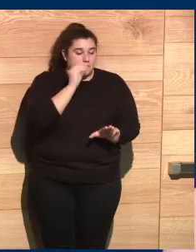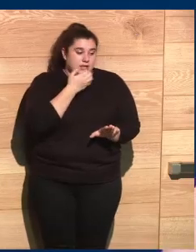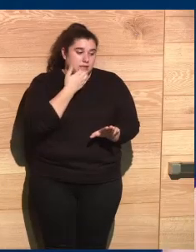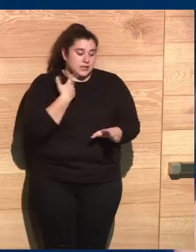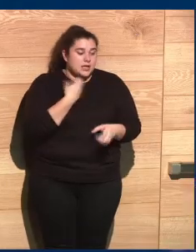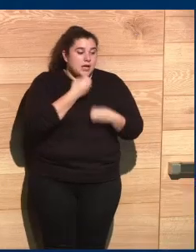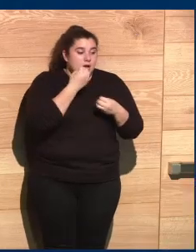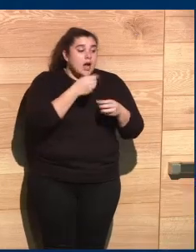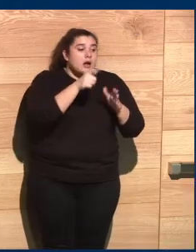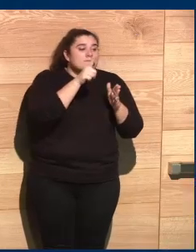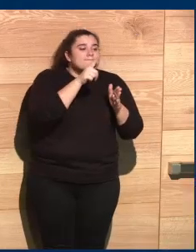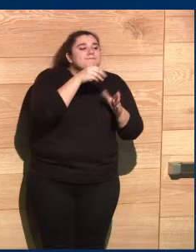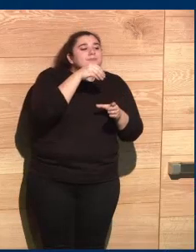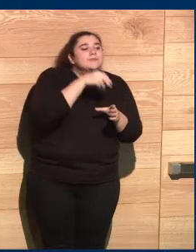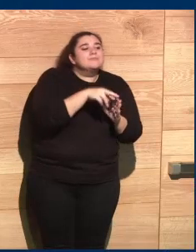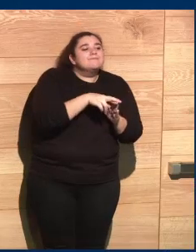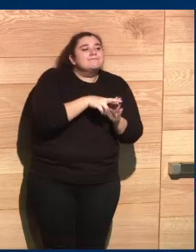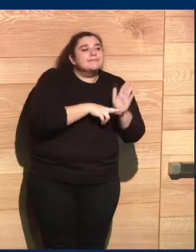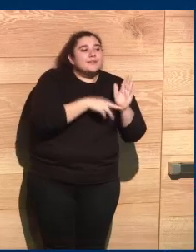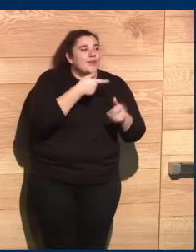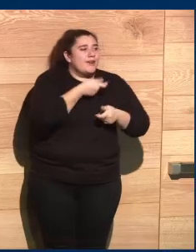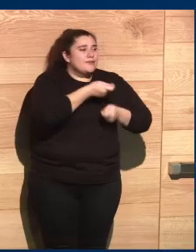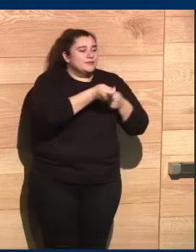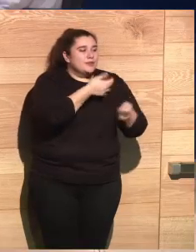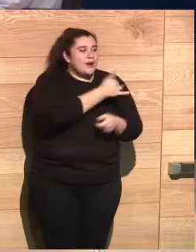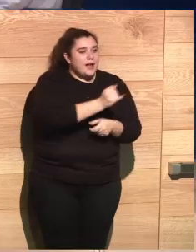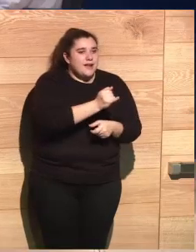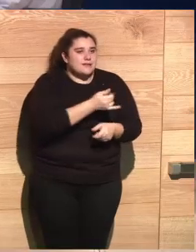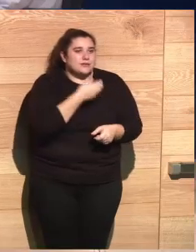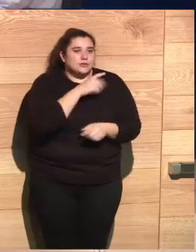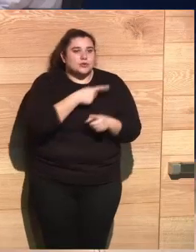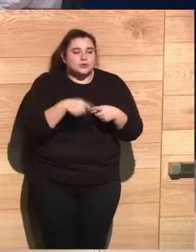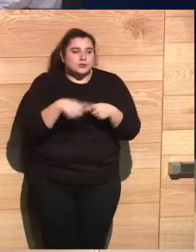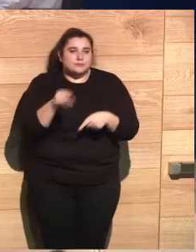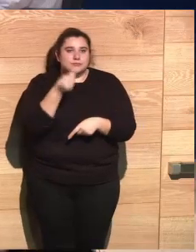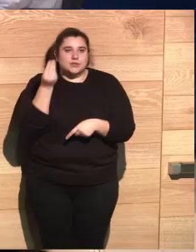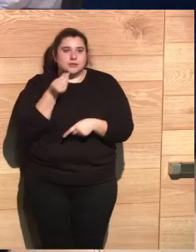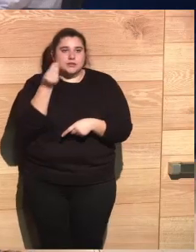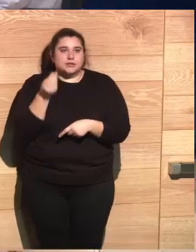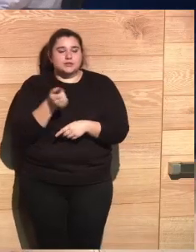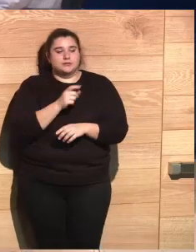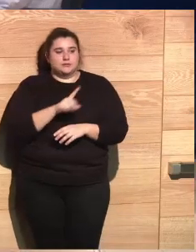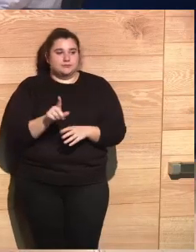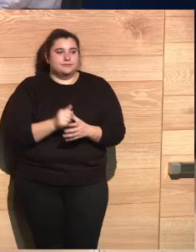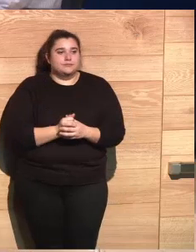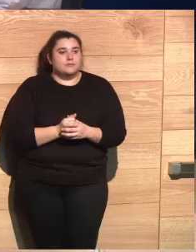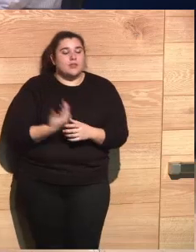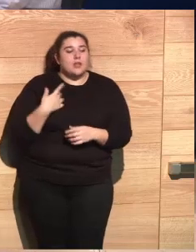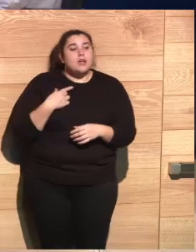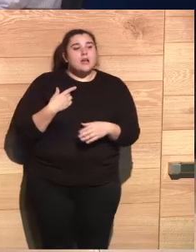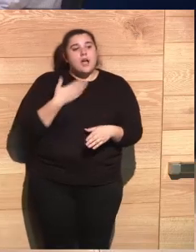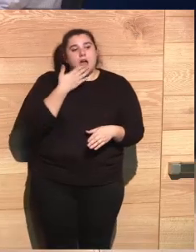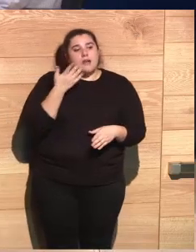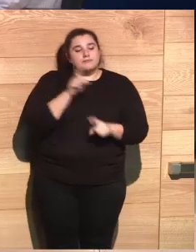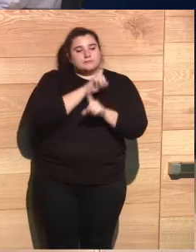van a ser mejores. En realidad, prácticamente no. Vale, y ya por ir cauzando hacia el final, para abrir la ronda de preguntas,